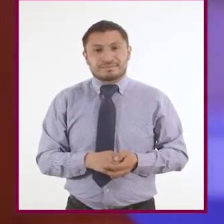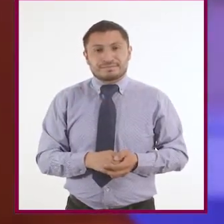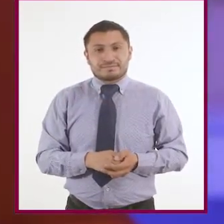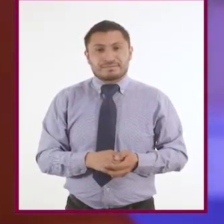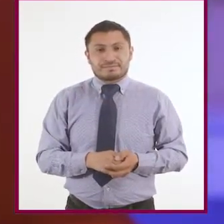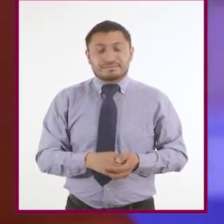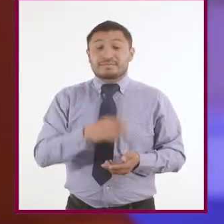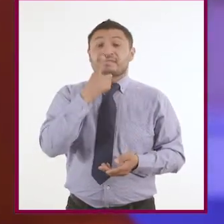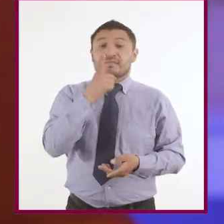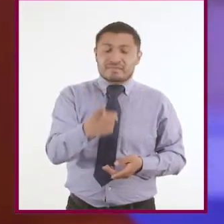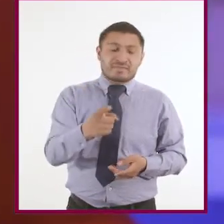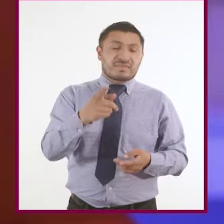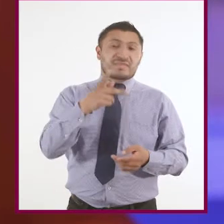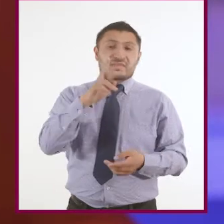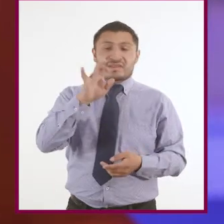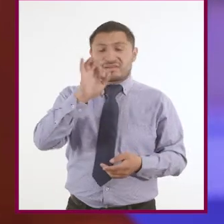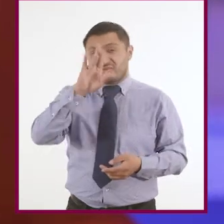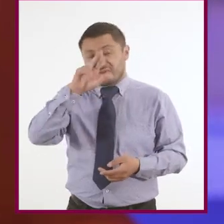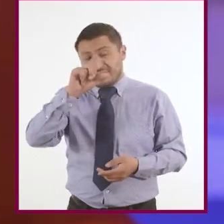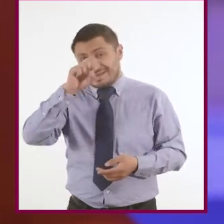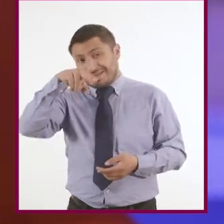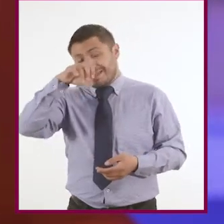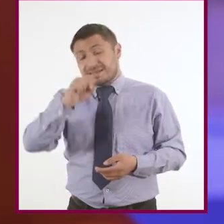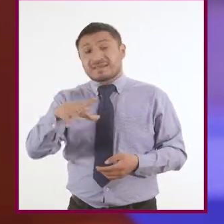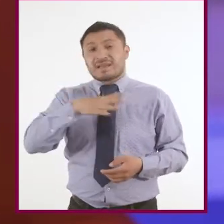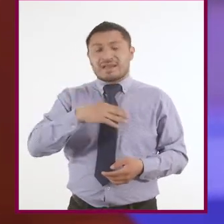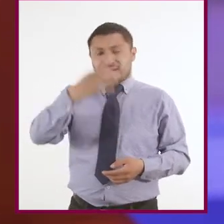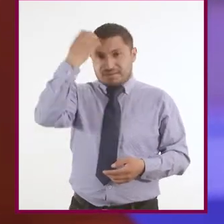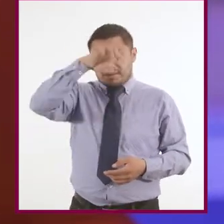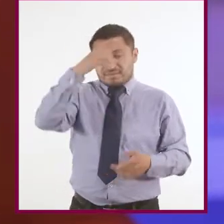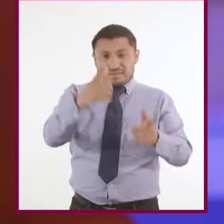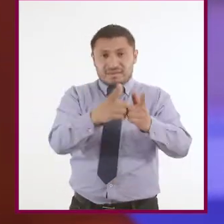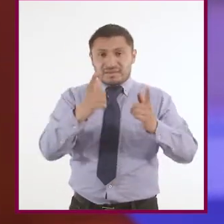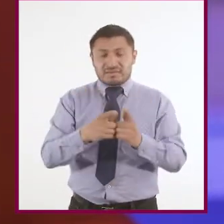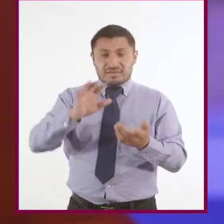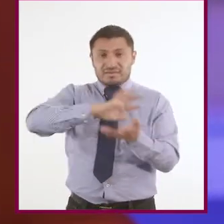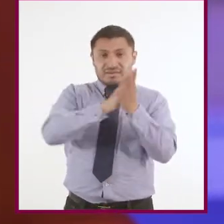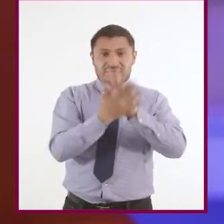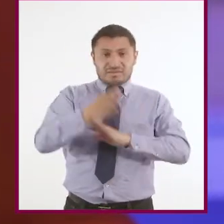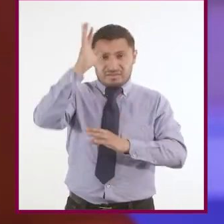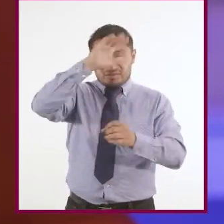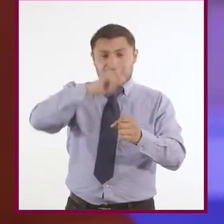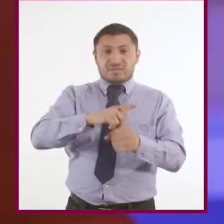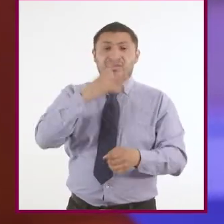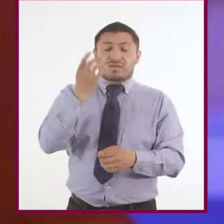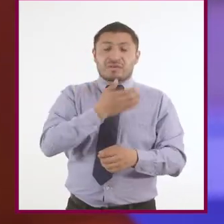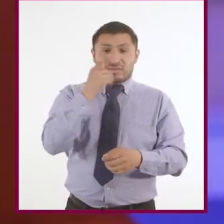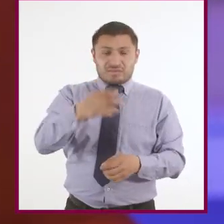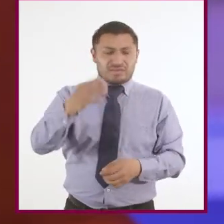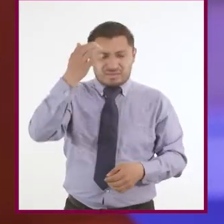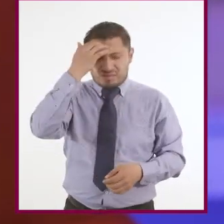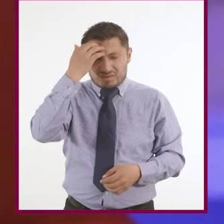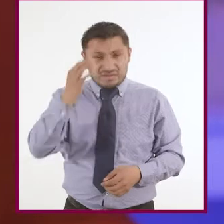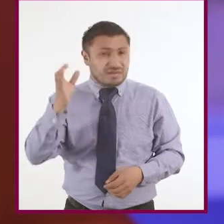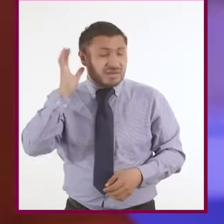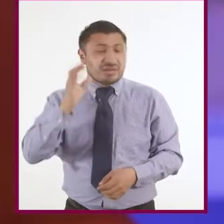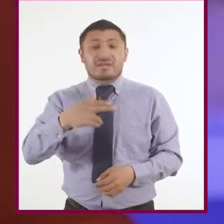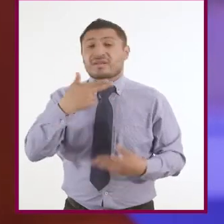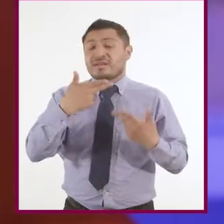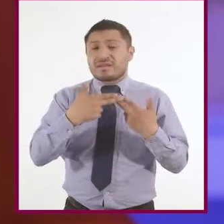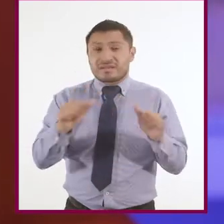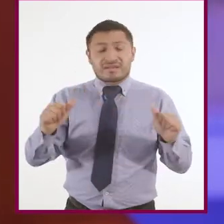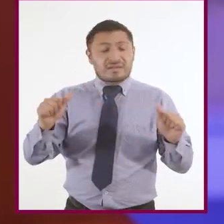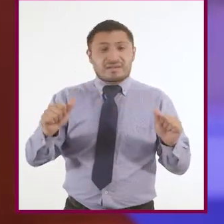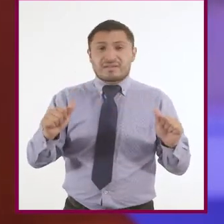Los dichos y refranes obedecen a la experiencia colectiva y se convierten en cultura popular. ¿Has escuchado el dicho nadie escarmienta en cabeza